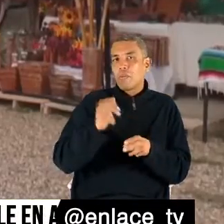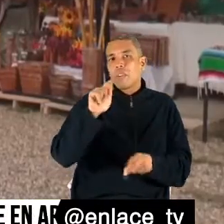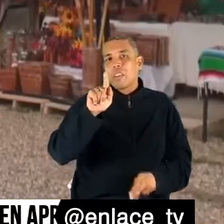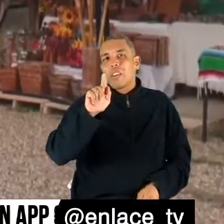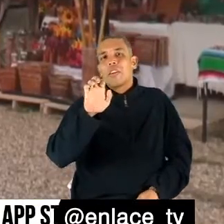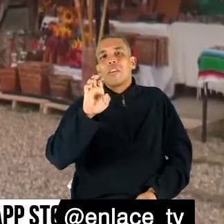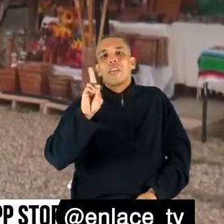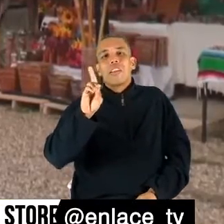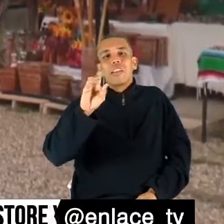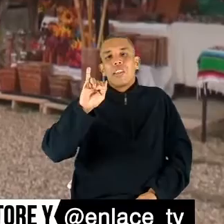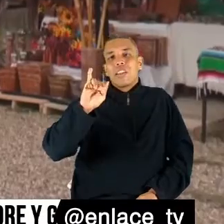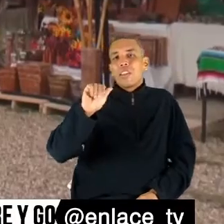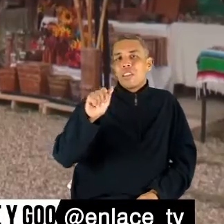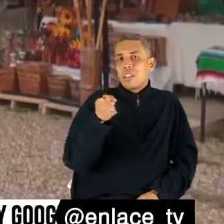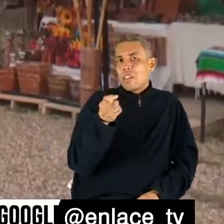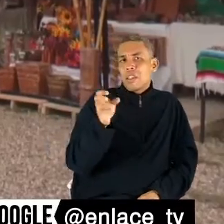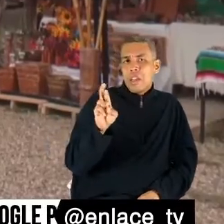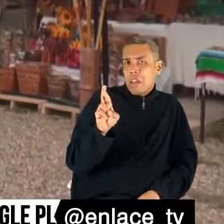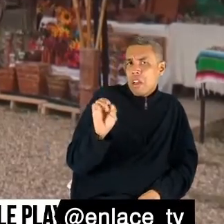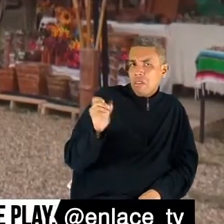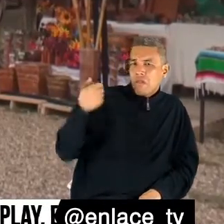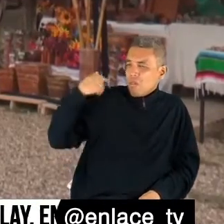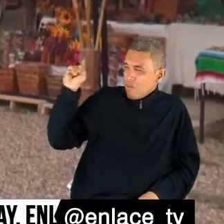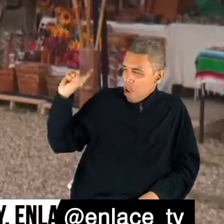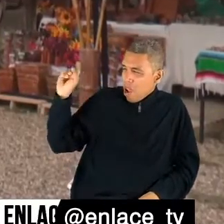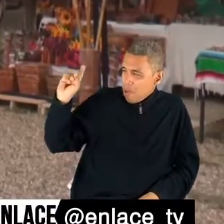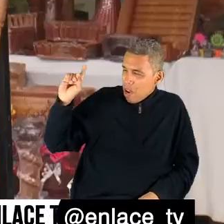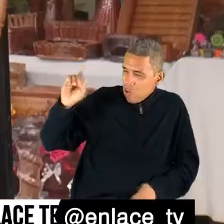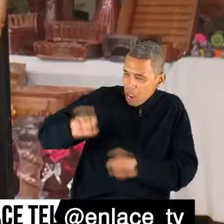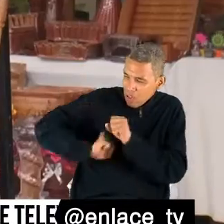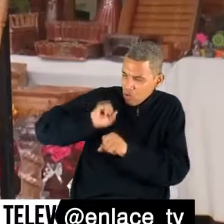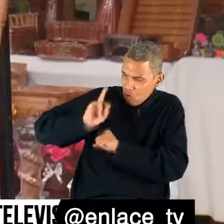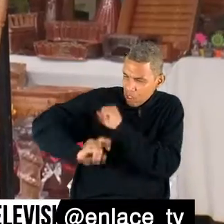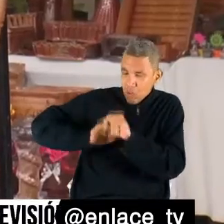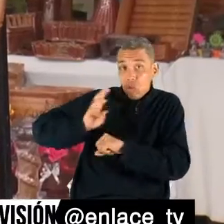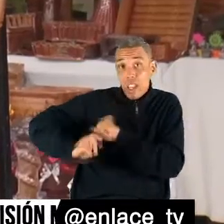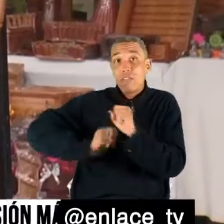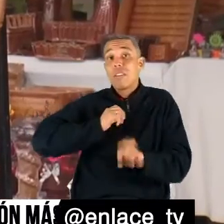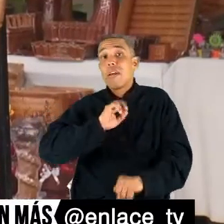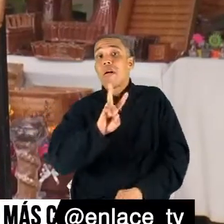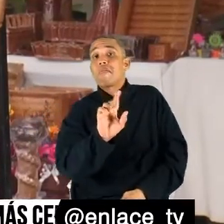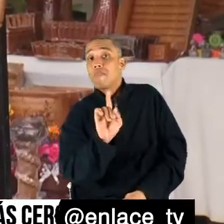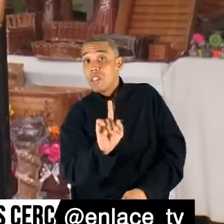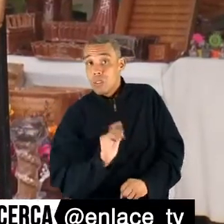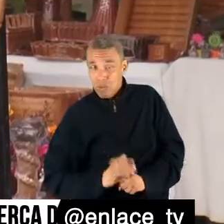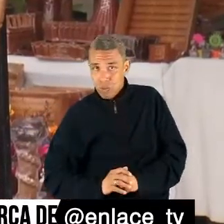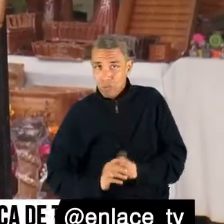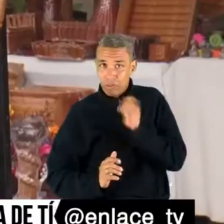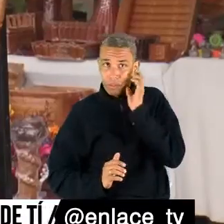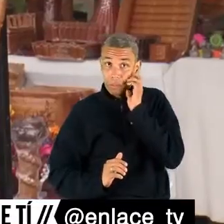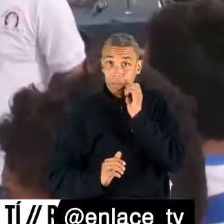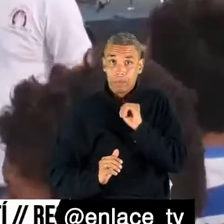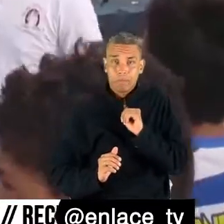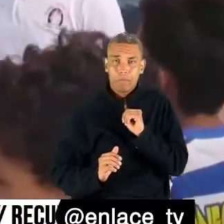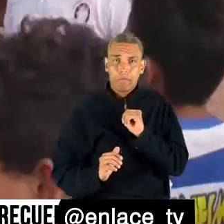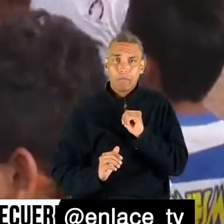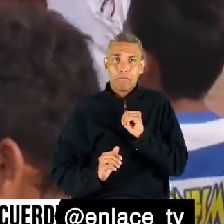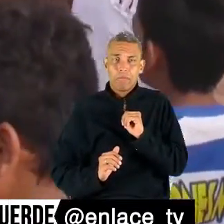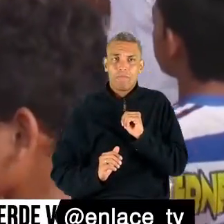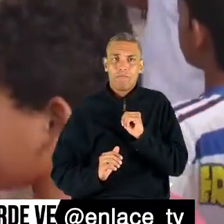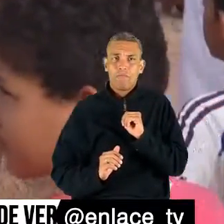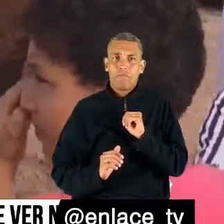número 51. Las novedades que hay para esta feria es indiscutiblemente la parte de